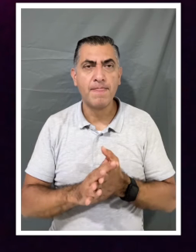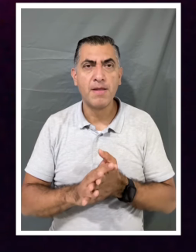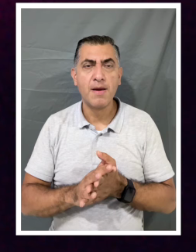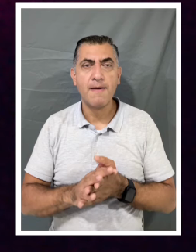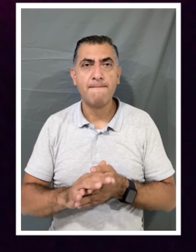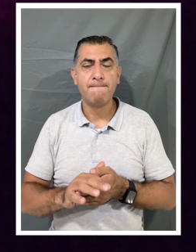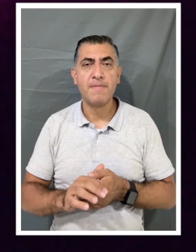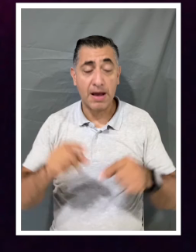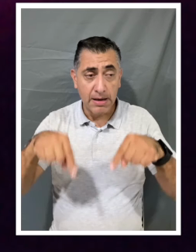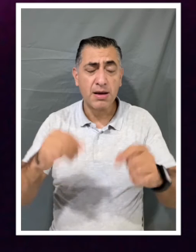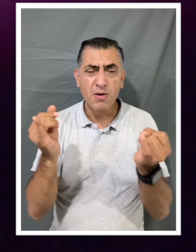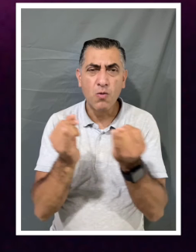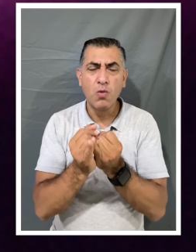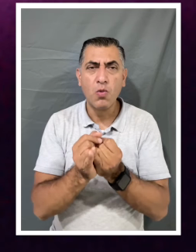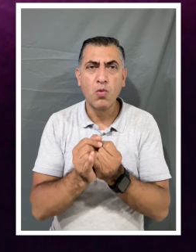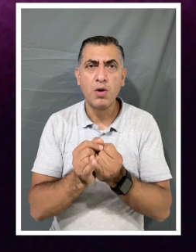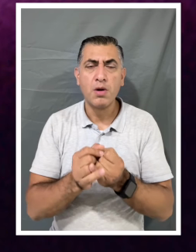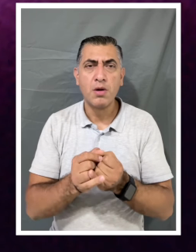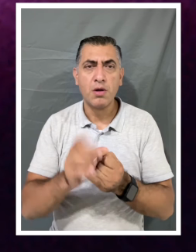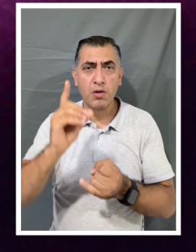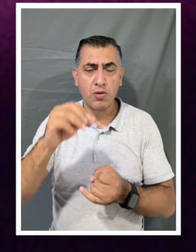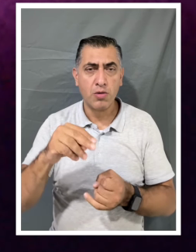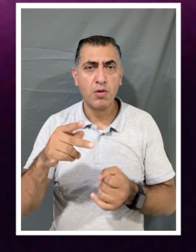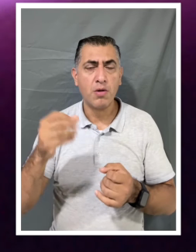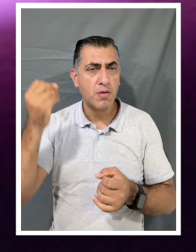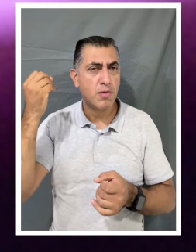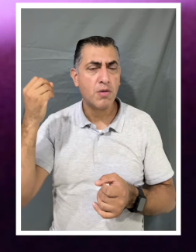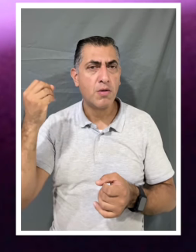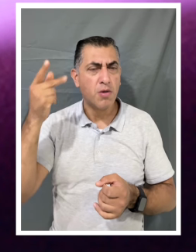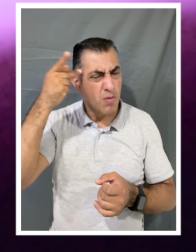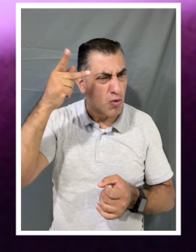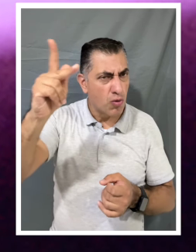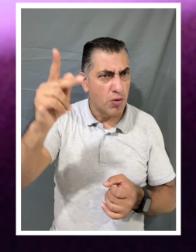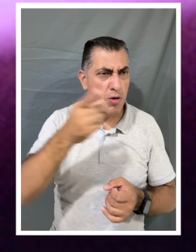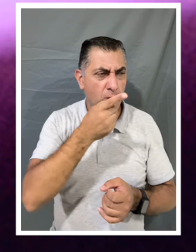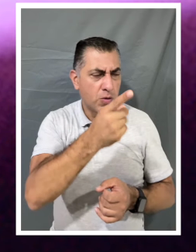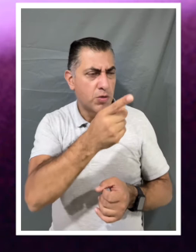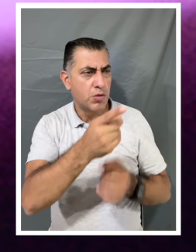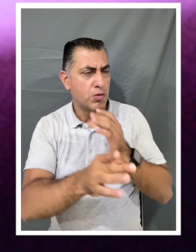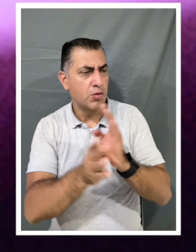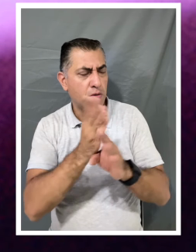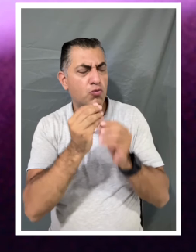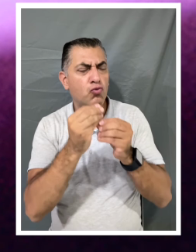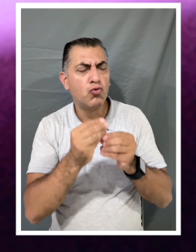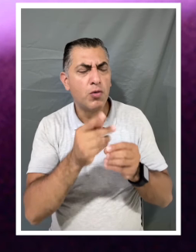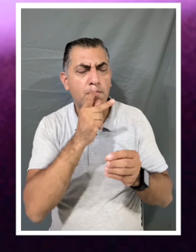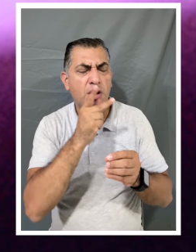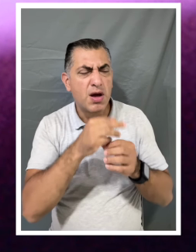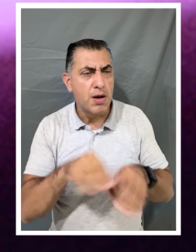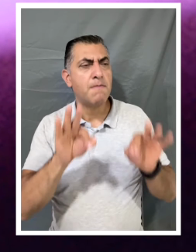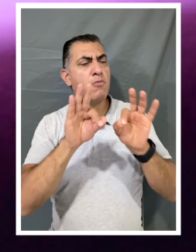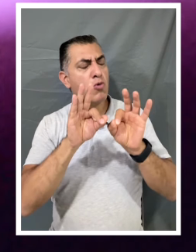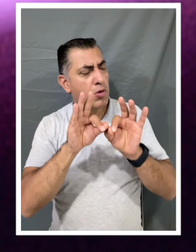vivido aquí en el que a lo mejor quien tiene Don de profecía se acerca a una persona y le dice una palabra muy específica que se necesitaba